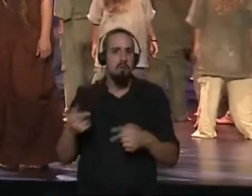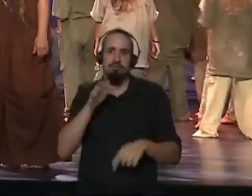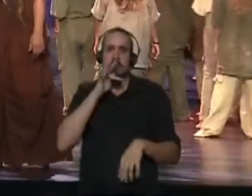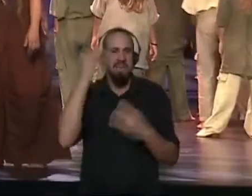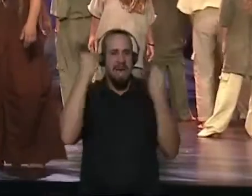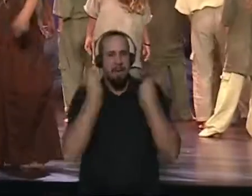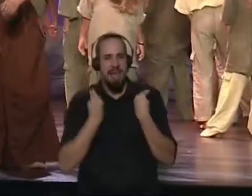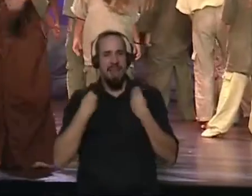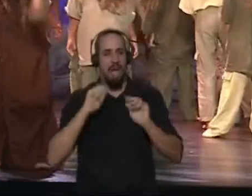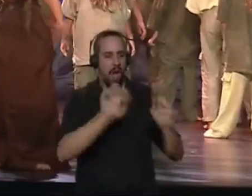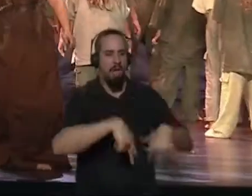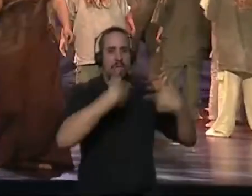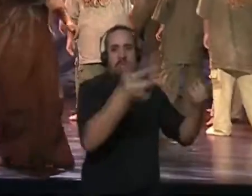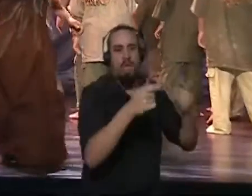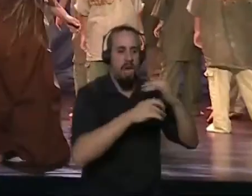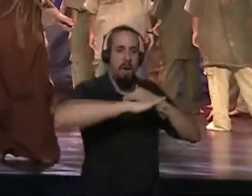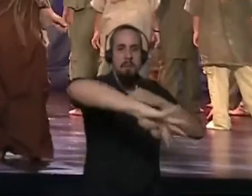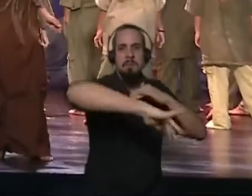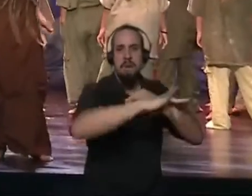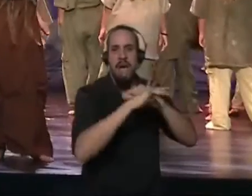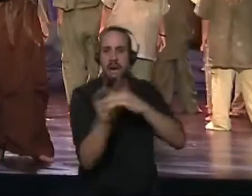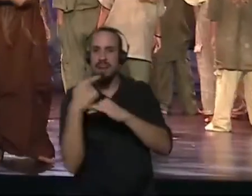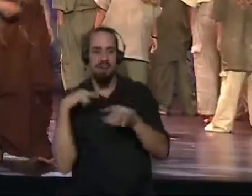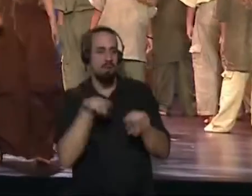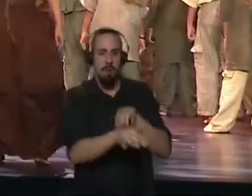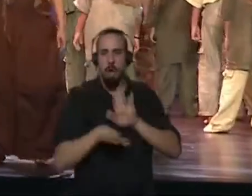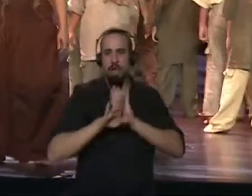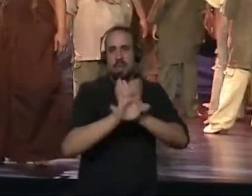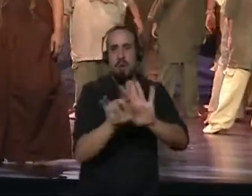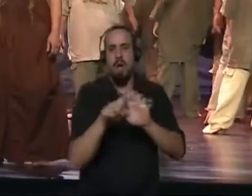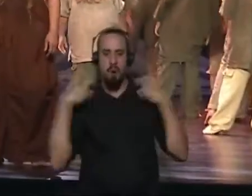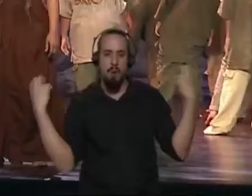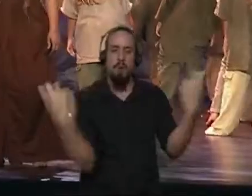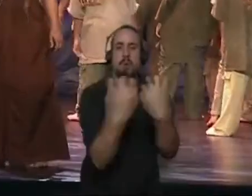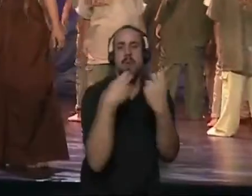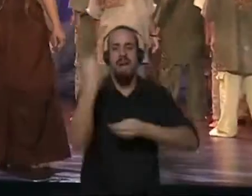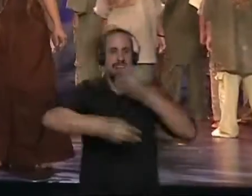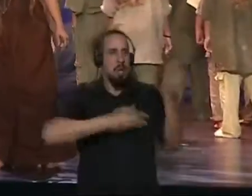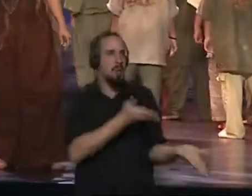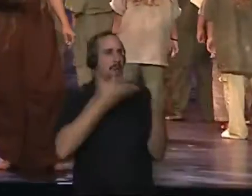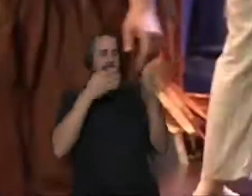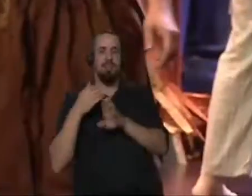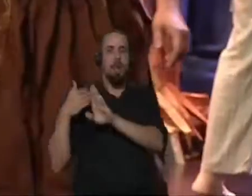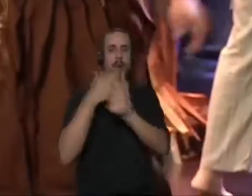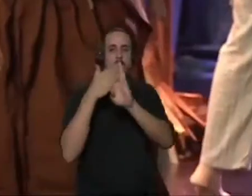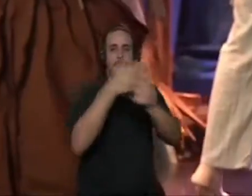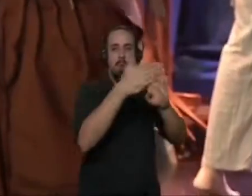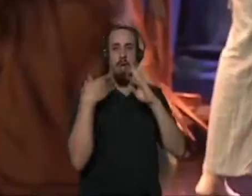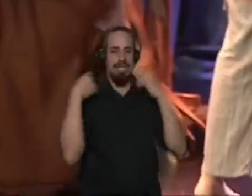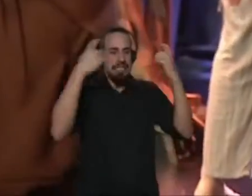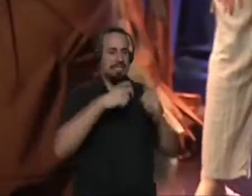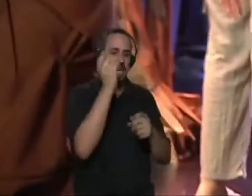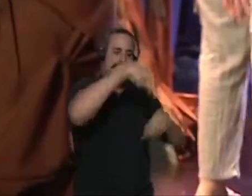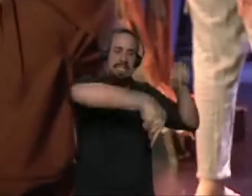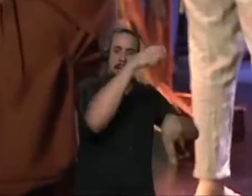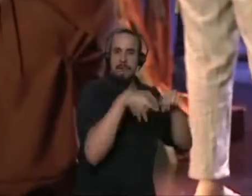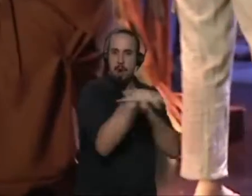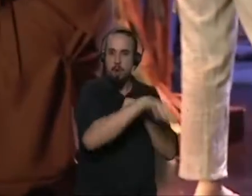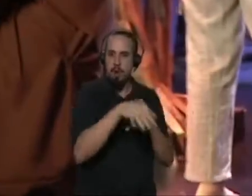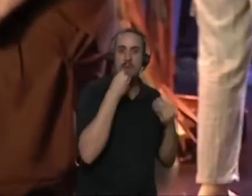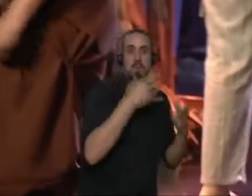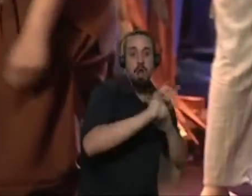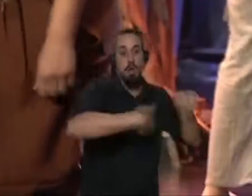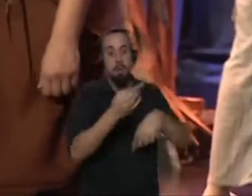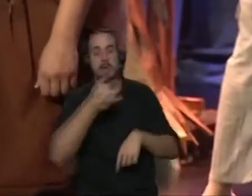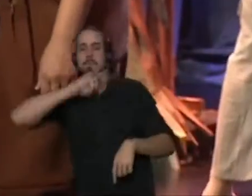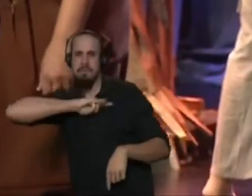nasa. Como quien lanza al mar una botella. Hacer goros y gavia. Domar viento. Sembrar un buen país sobre otro malo. Buscar agua